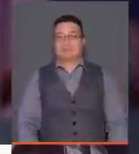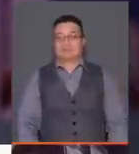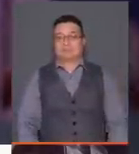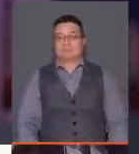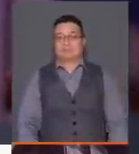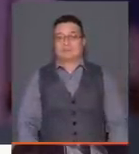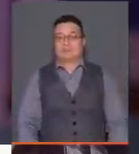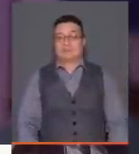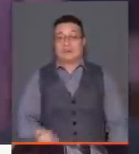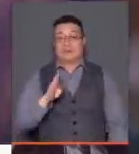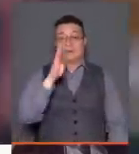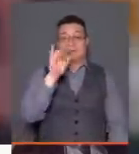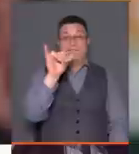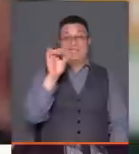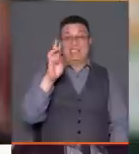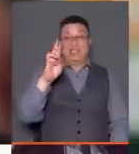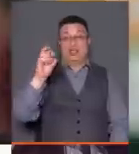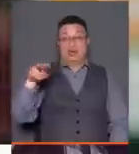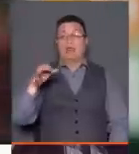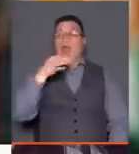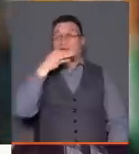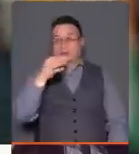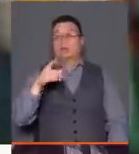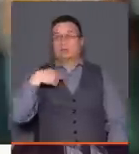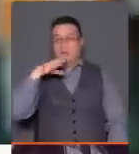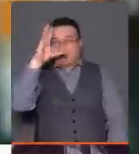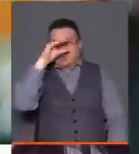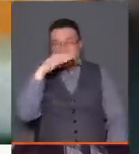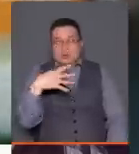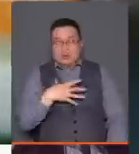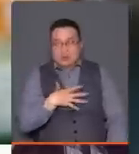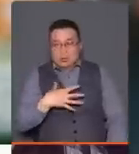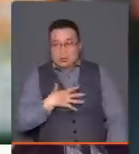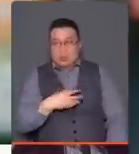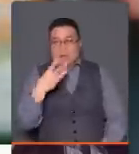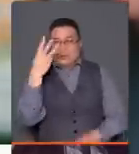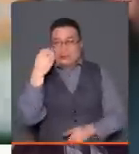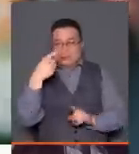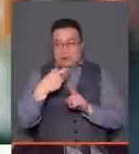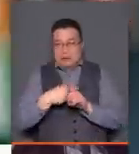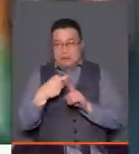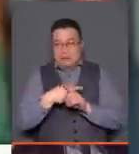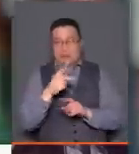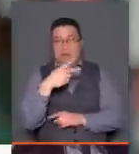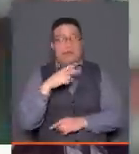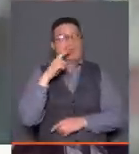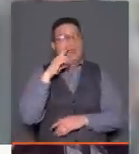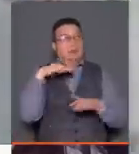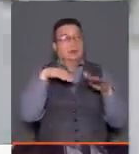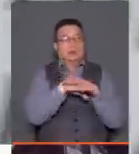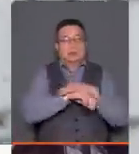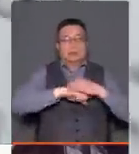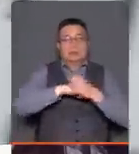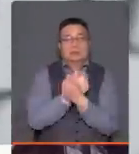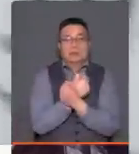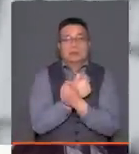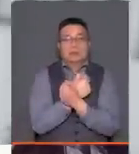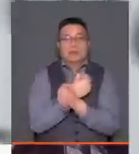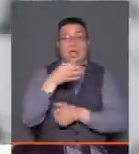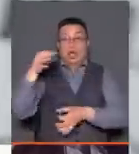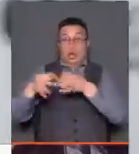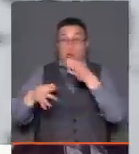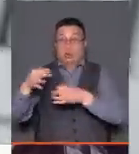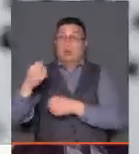sabe que nadie le devolverá las noches con miedo esos 13 meses sin esperanza es la justicia cuando